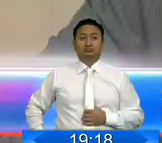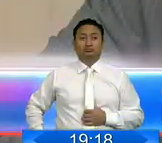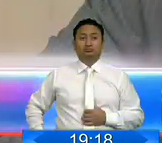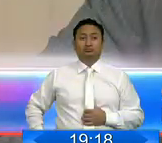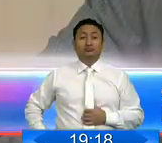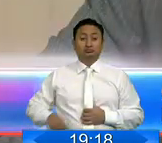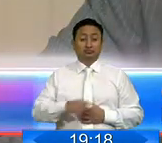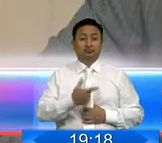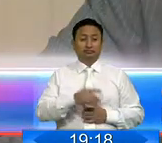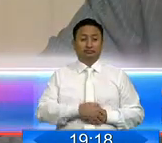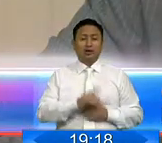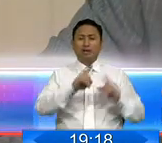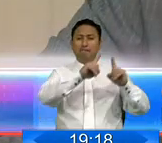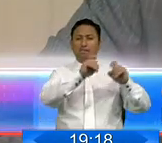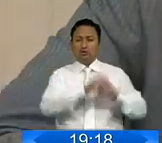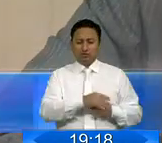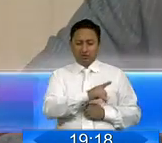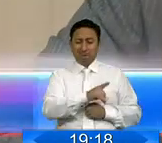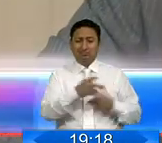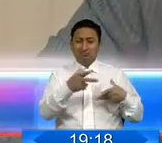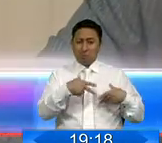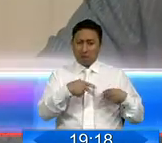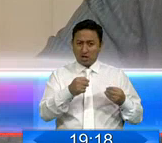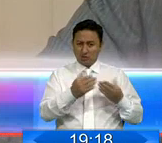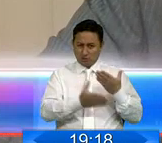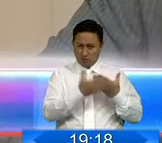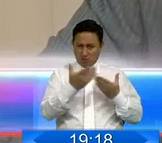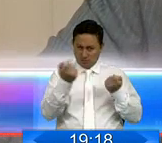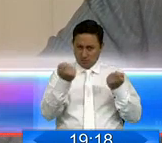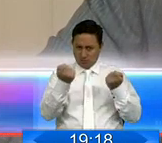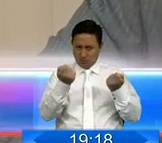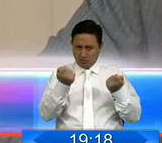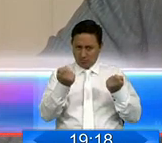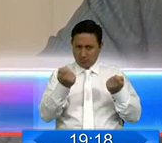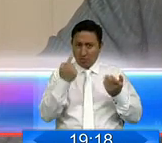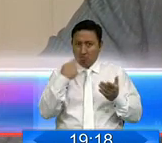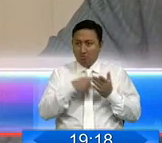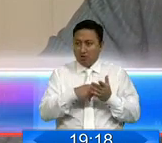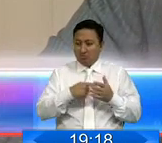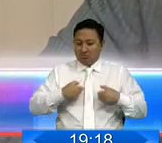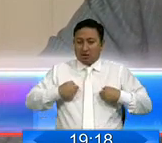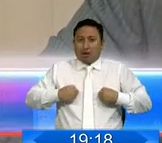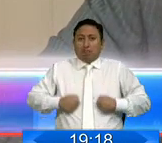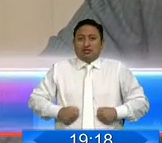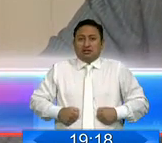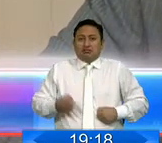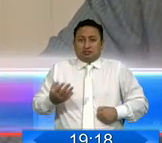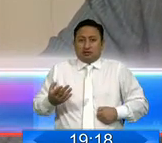fácil controlar ese gasto? Por ejemplo, ¿cómo es podemos difícil distribuir en camisetas si es que gastaron?